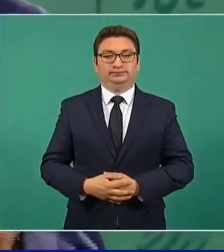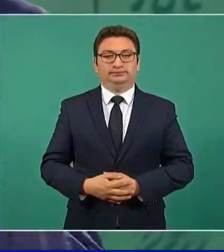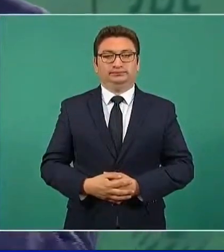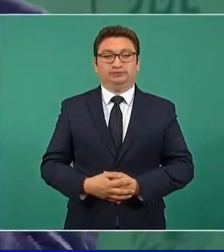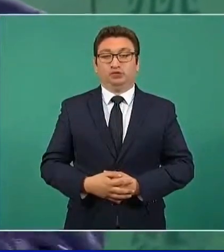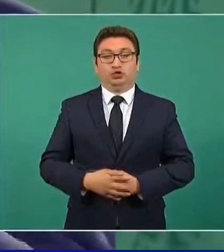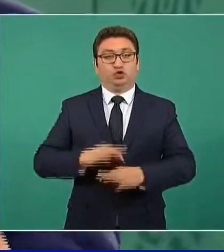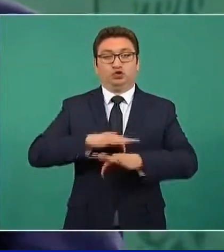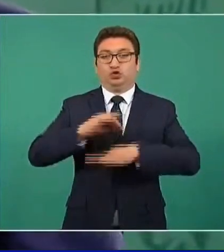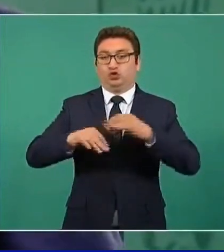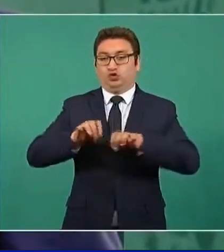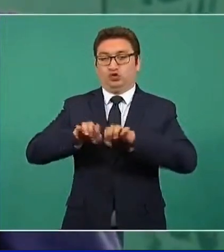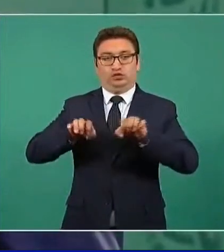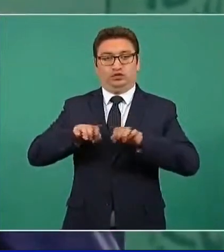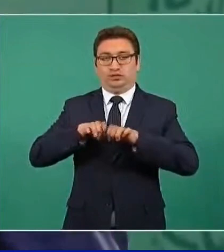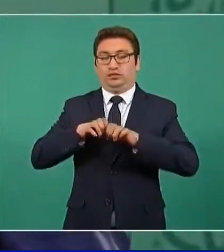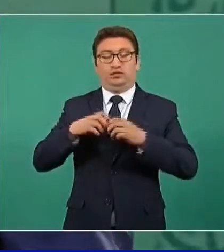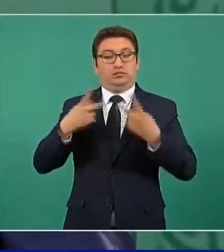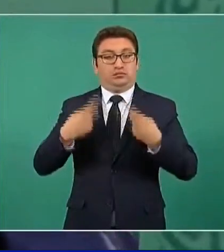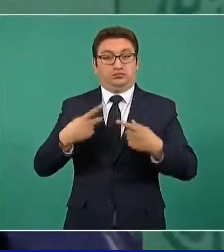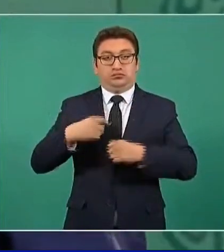todo el gabinete de seguridad.